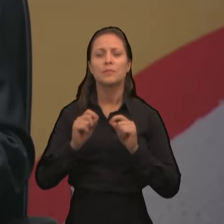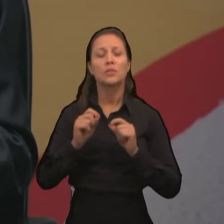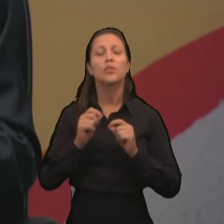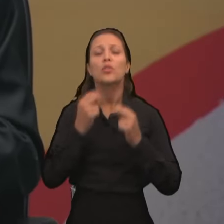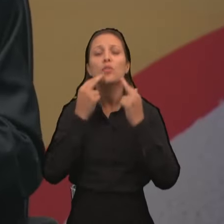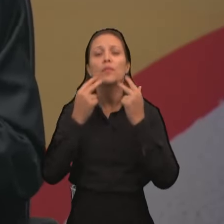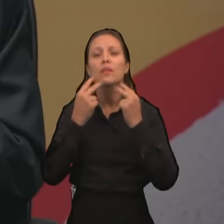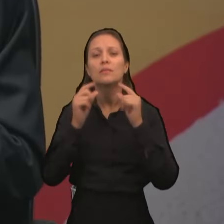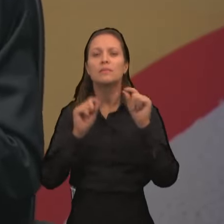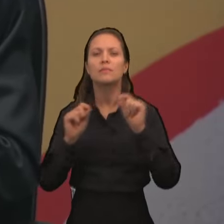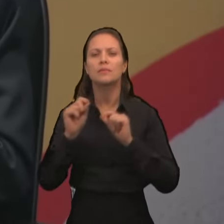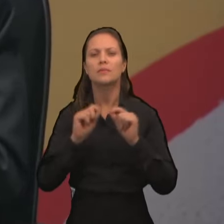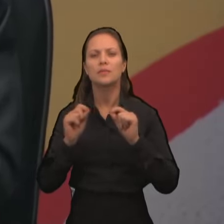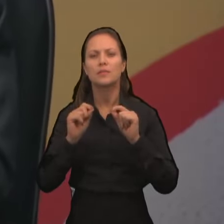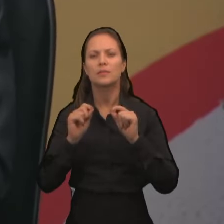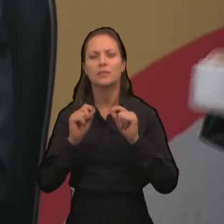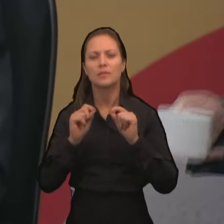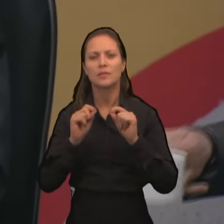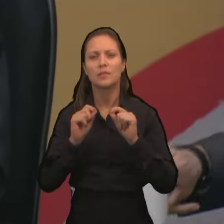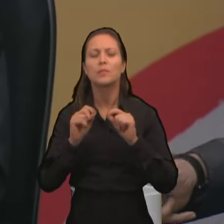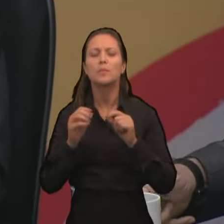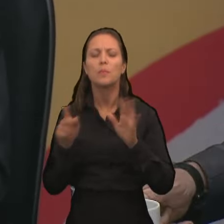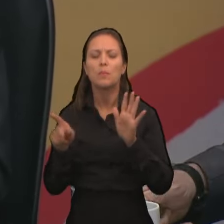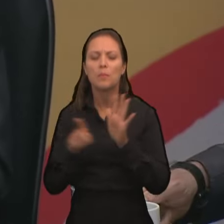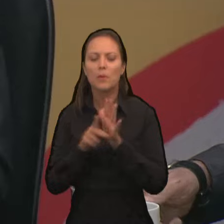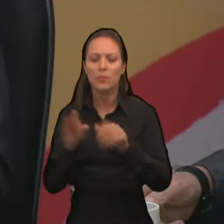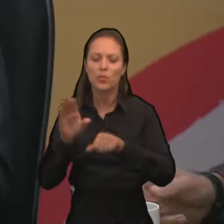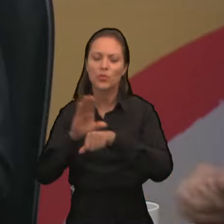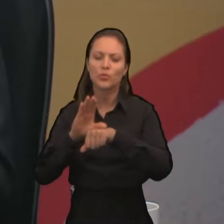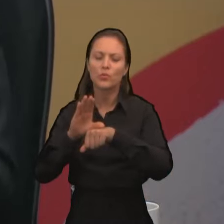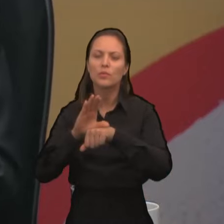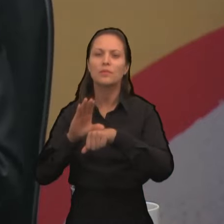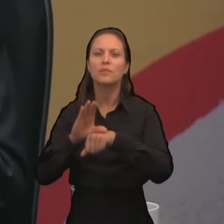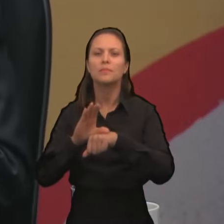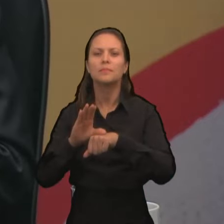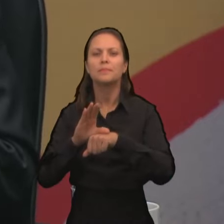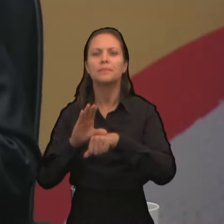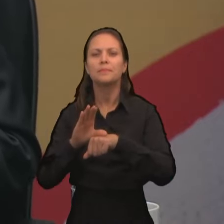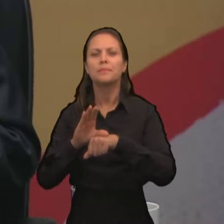diga que la grande novedad desde el punto de vista del constitucionalismo